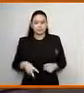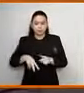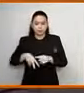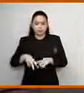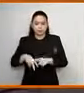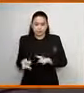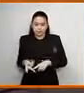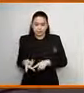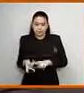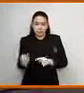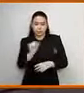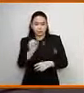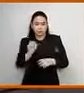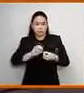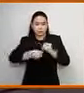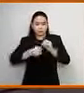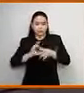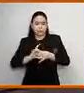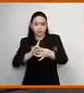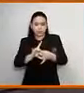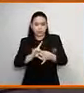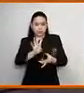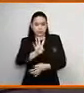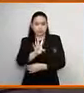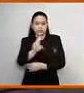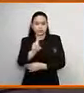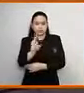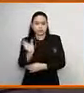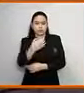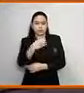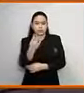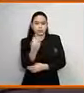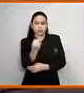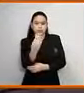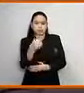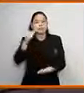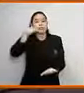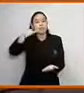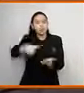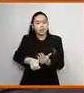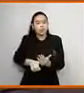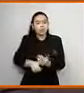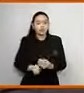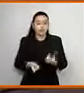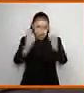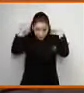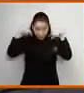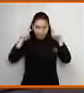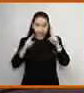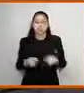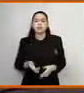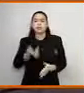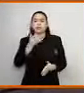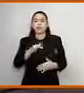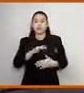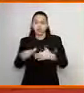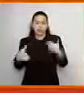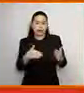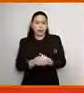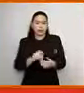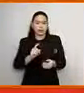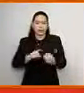izquierda, números que lo relacionan 41 y 14. Con su carta astral, Aries. Muchísima suerte, se invirtieron para más